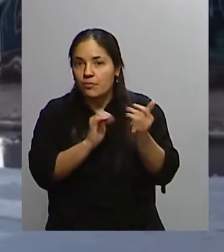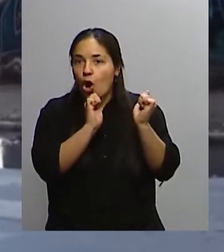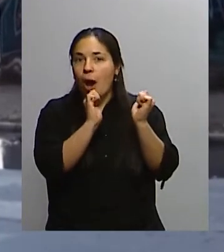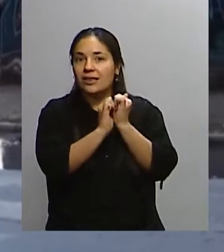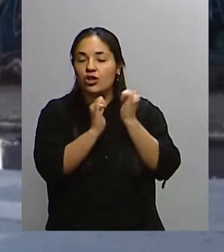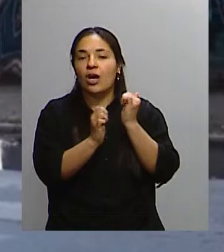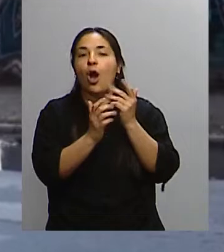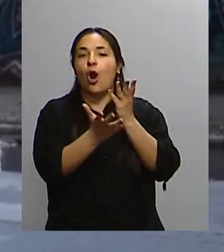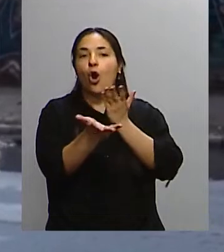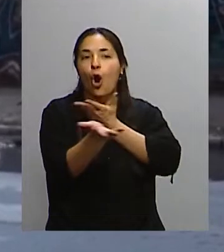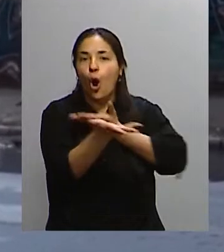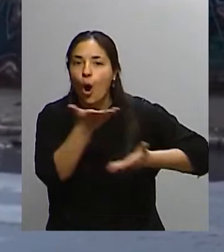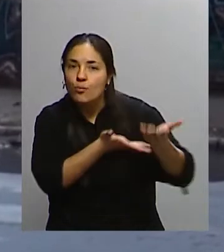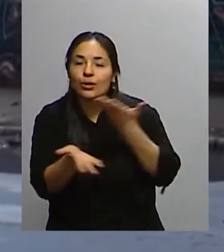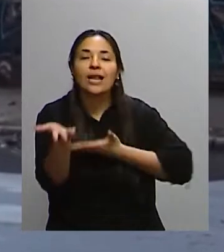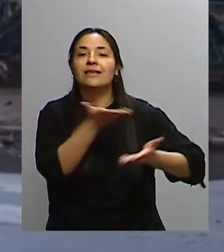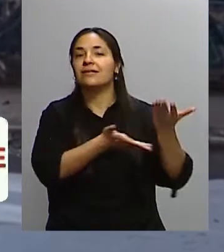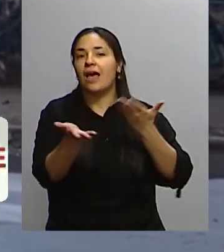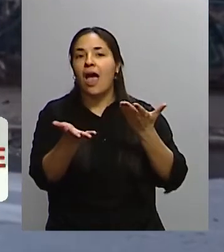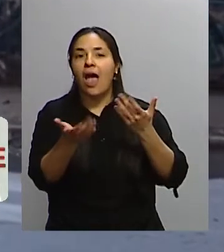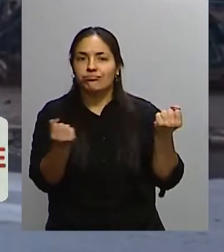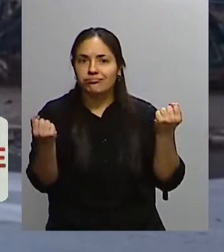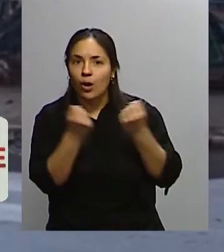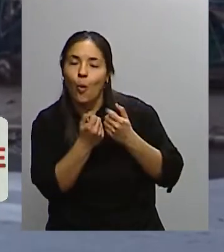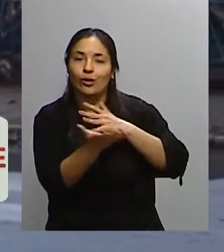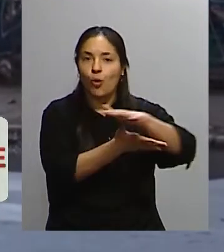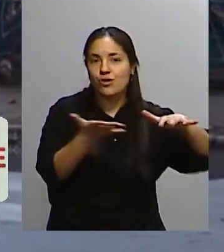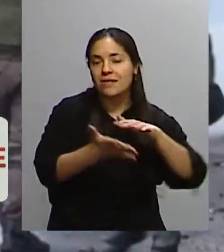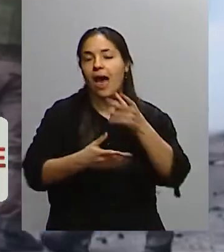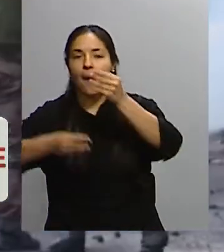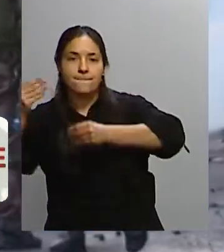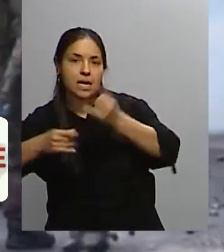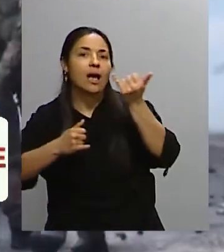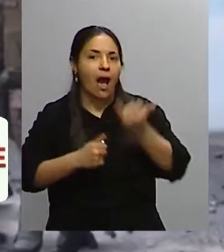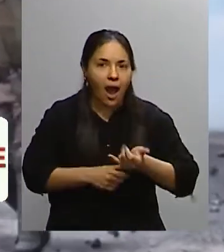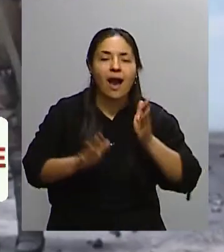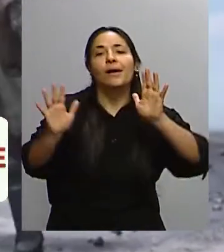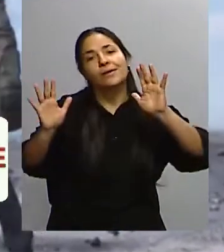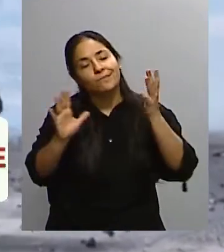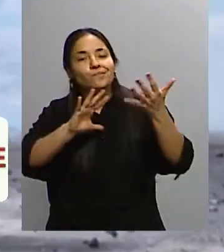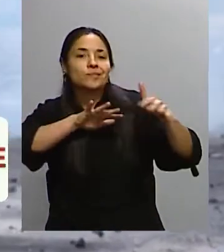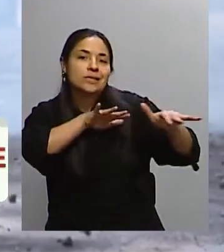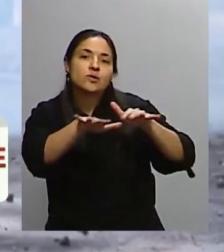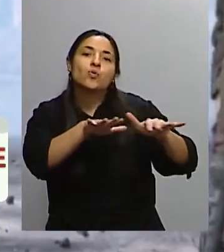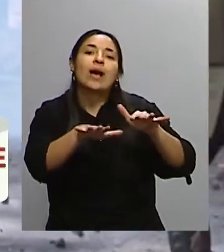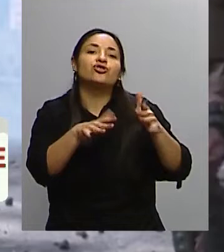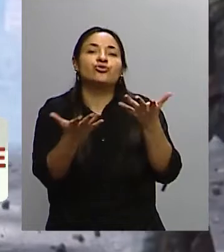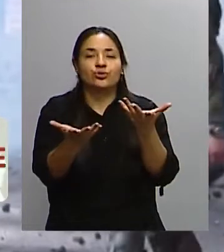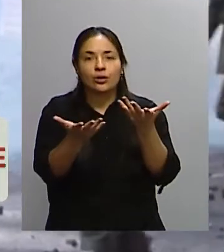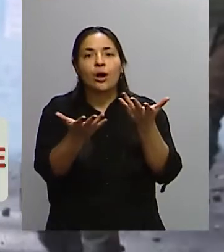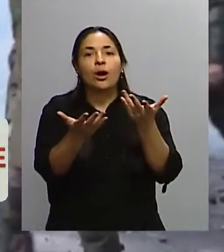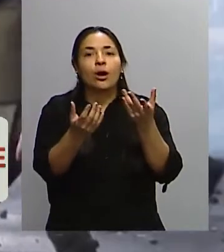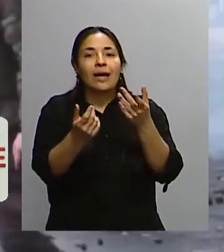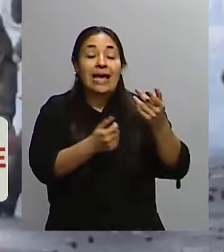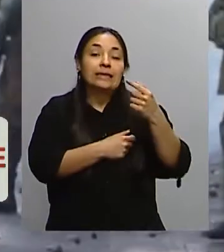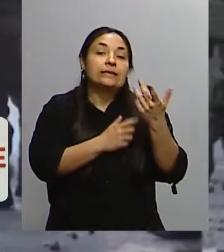buena convivencia, acuerdos entre empresas y comunidades, a situaciones de preservación de la